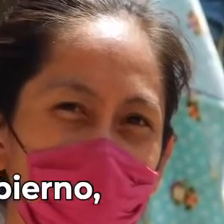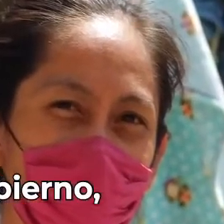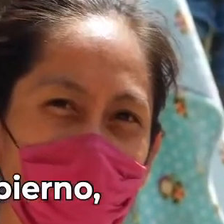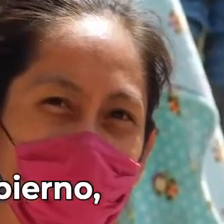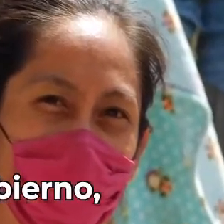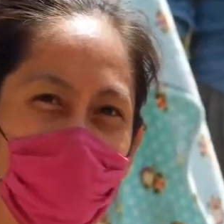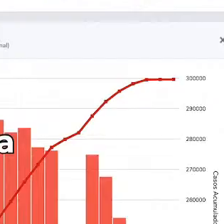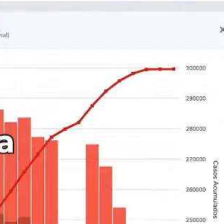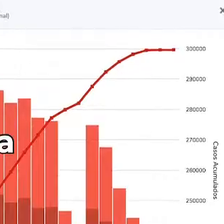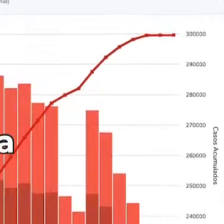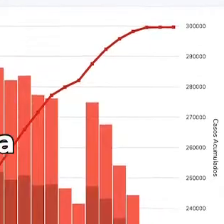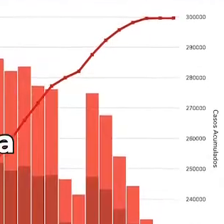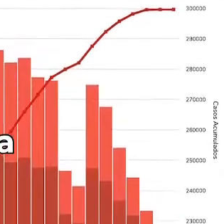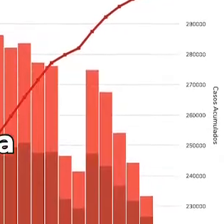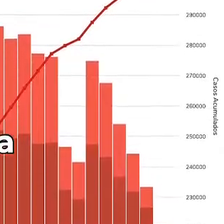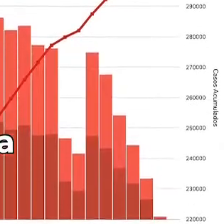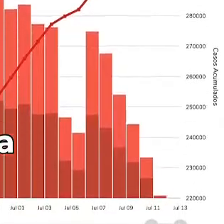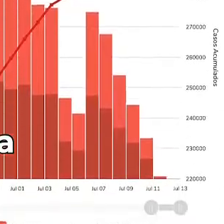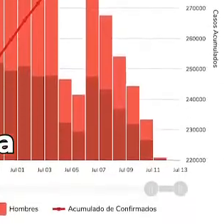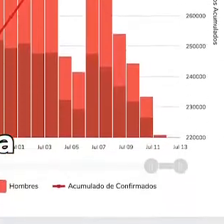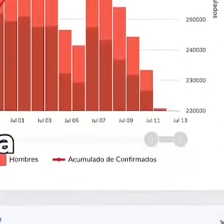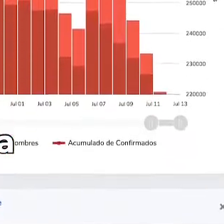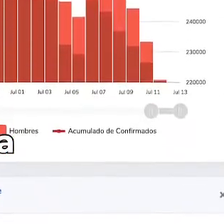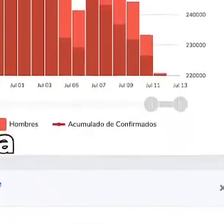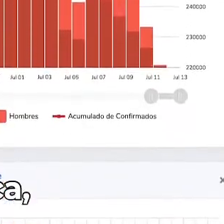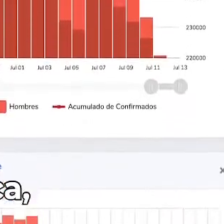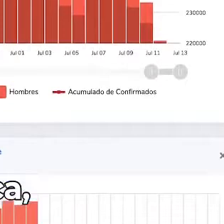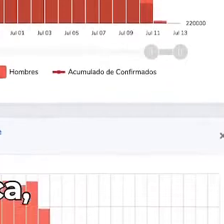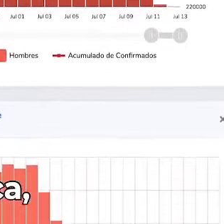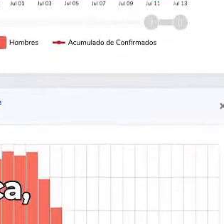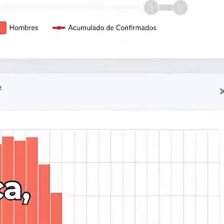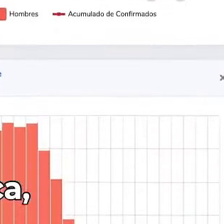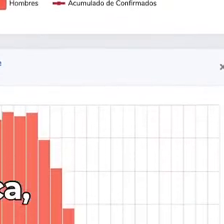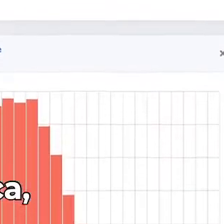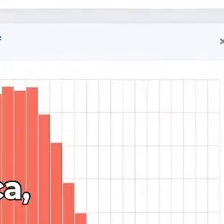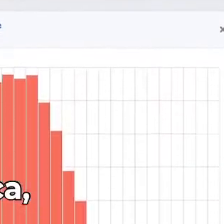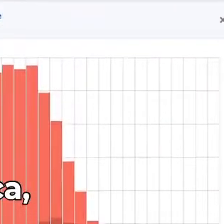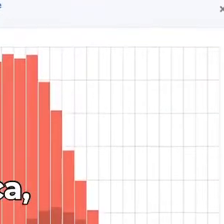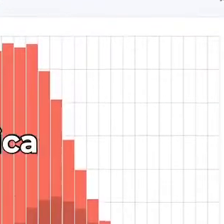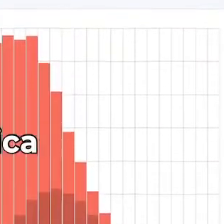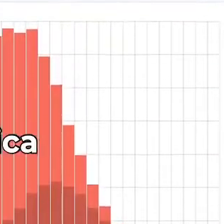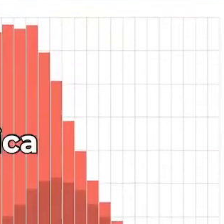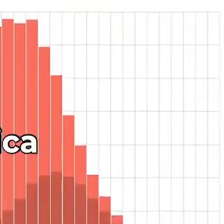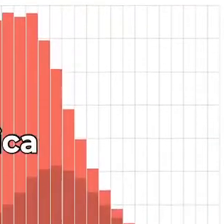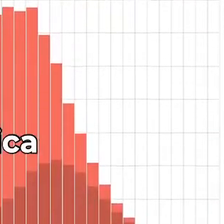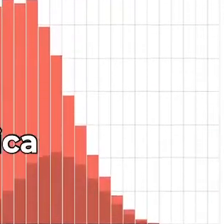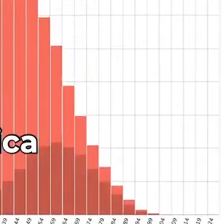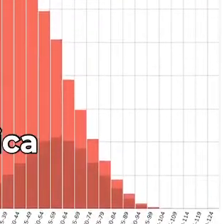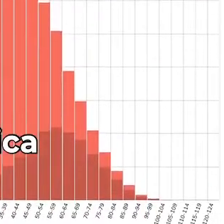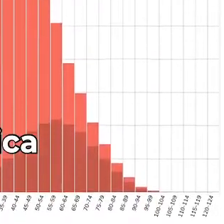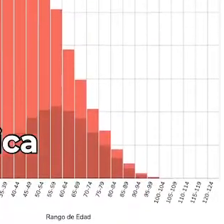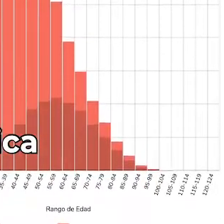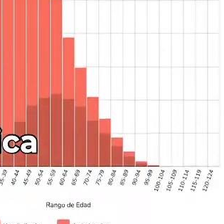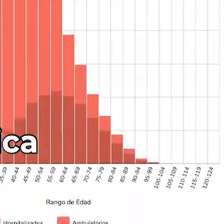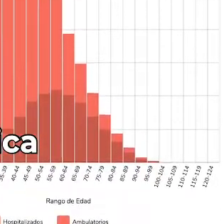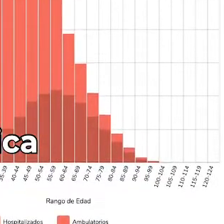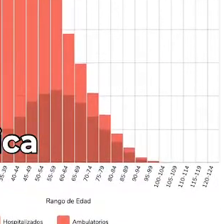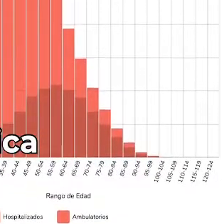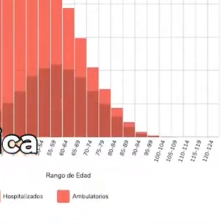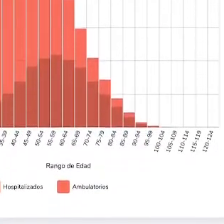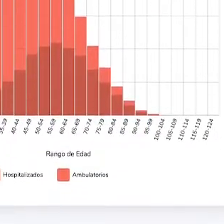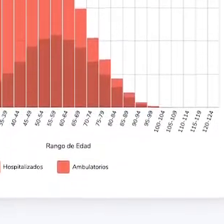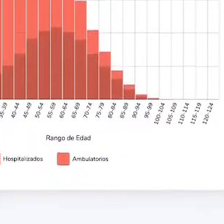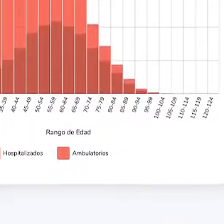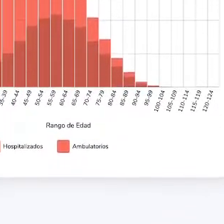del pueblo en su gobierno y la puesta en marcha de una acertada estrategia basada en evidencia científica se convirtieron en una auténtica epopeya